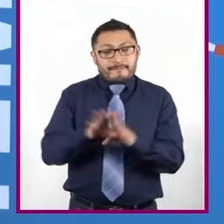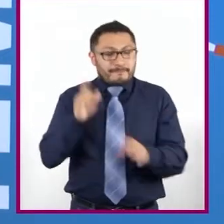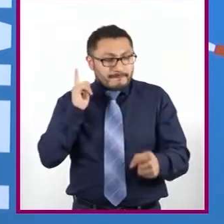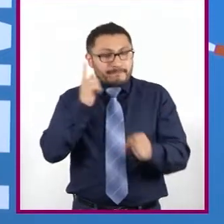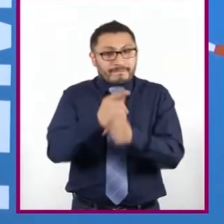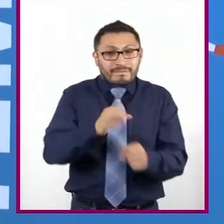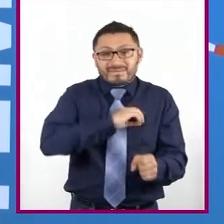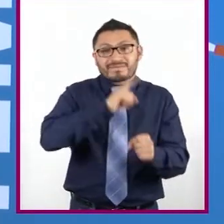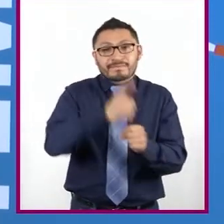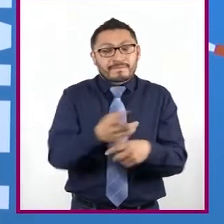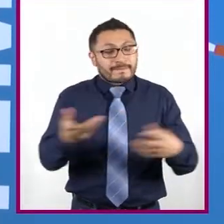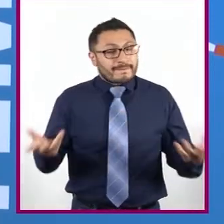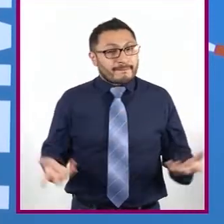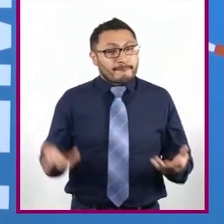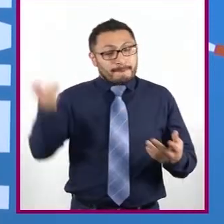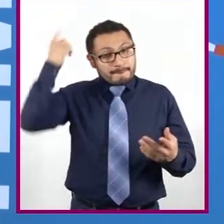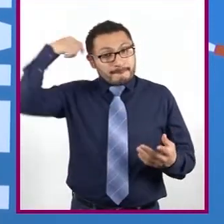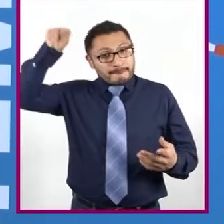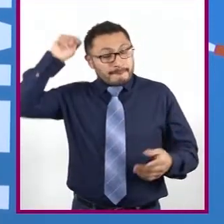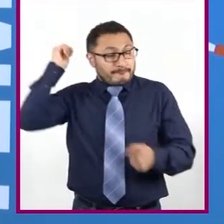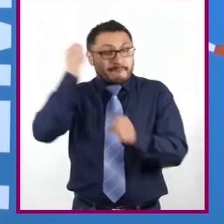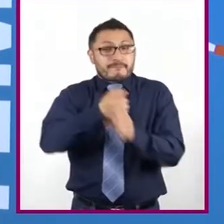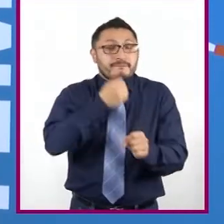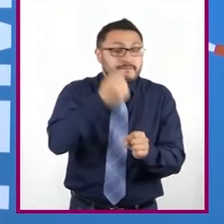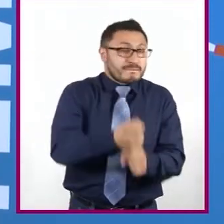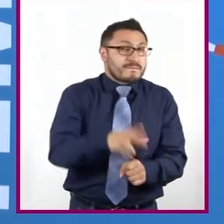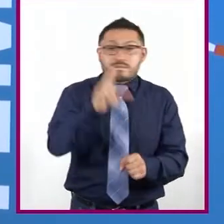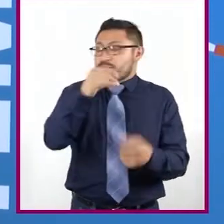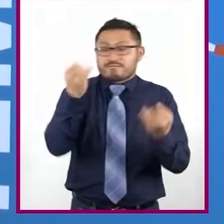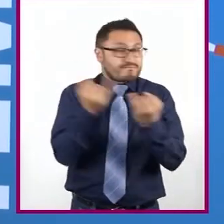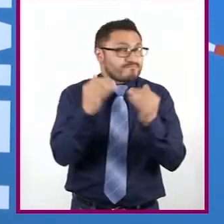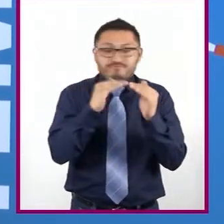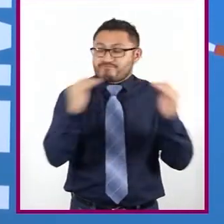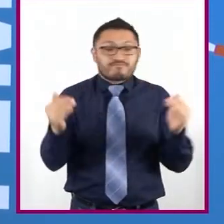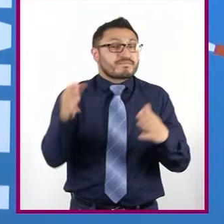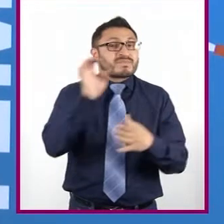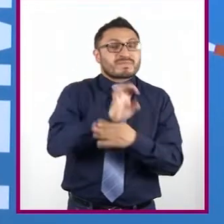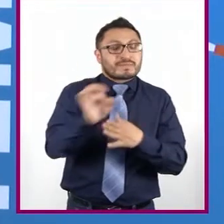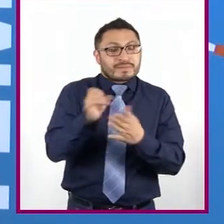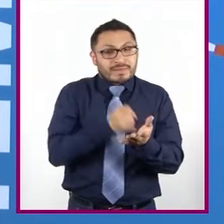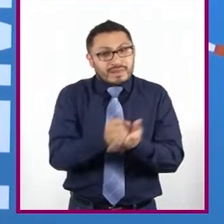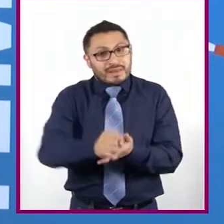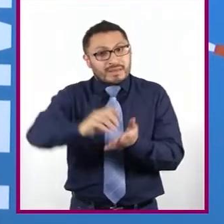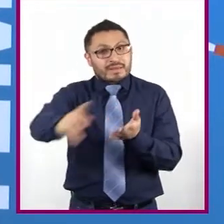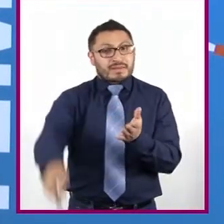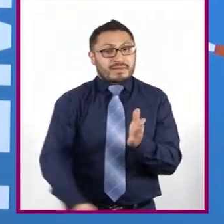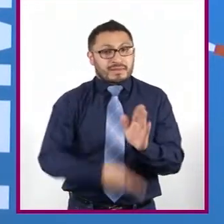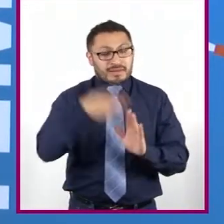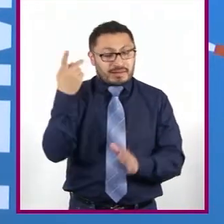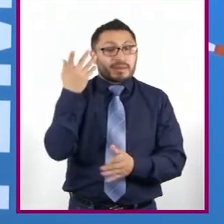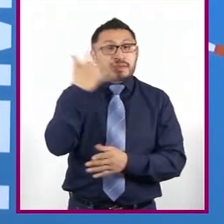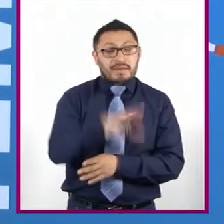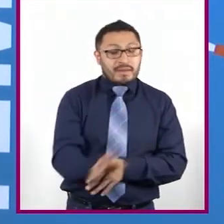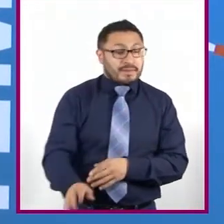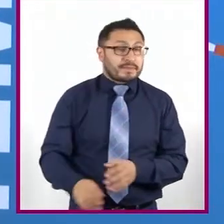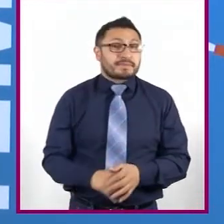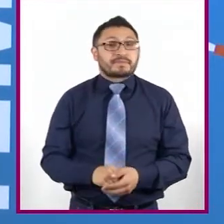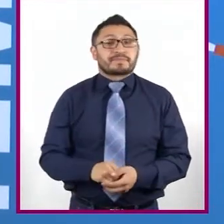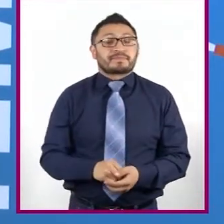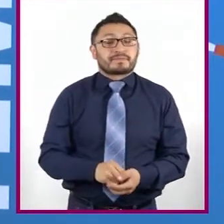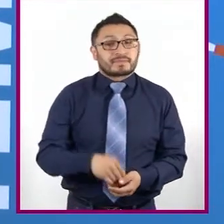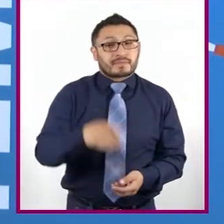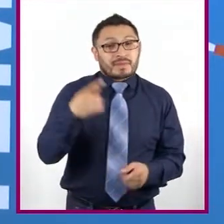las probabilidades teórica y frecuencial no fueron iguales, deciden lanzar la moneda 10 veces más y sumar